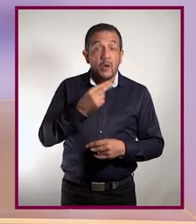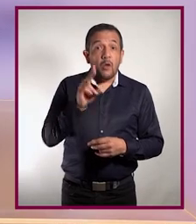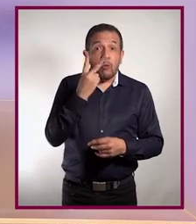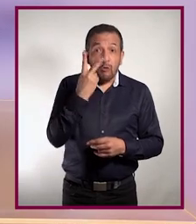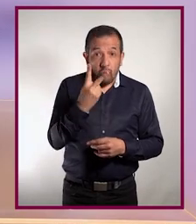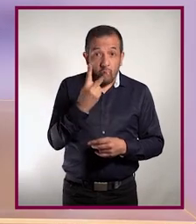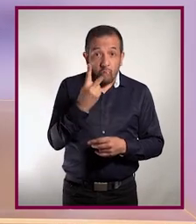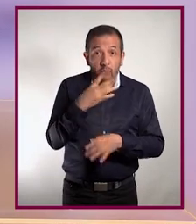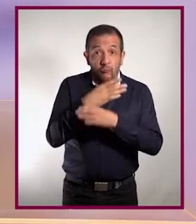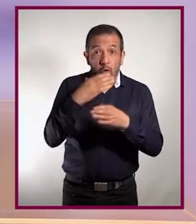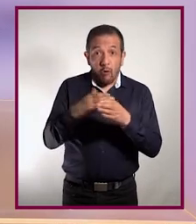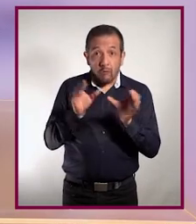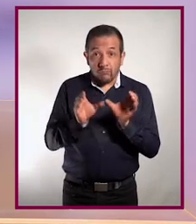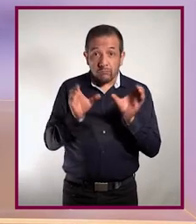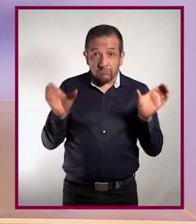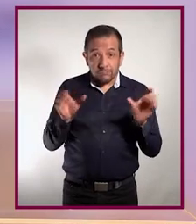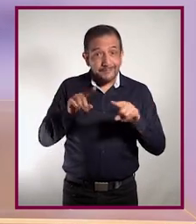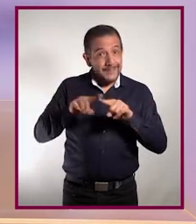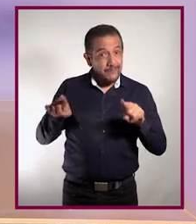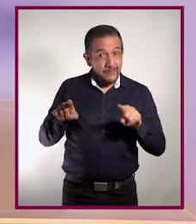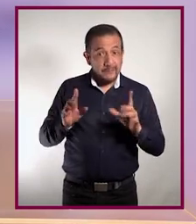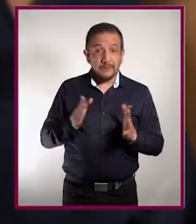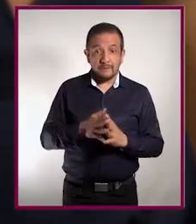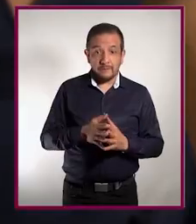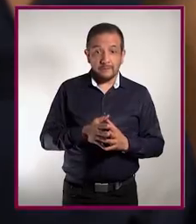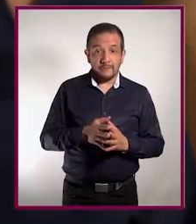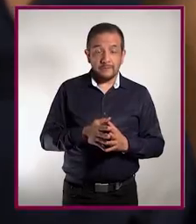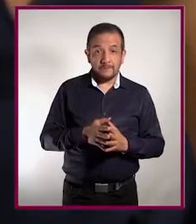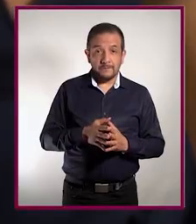hablamos de dos gérmenes completamente diferentes.